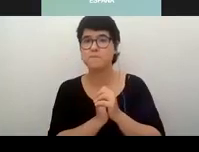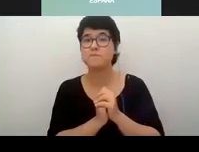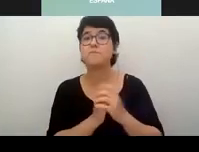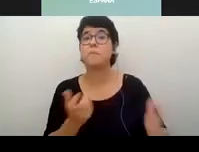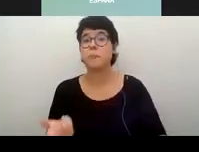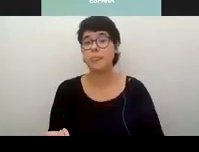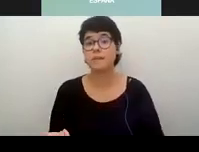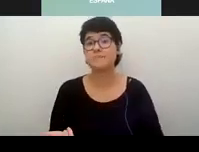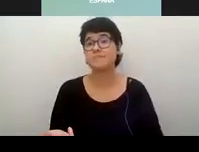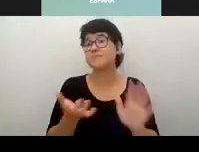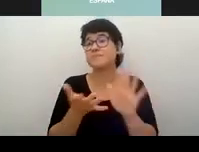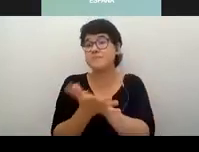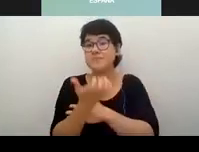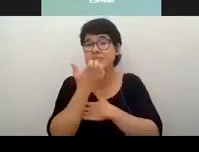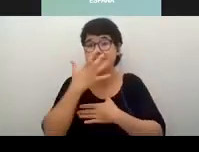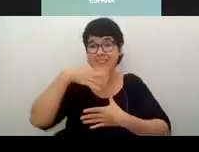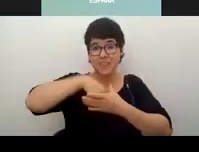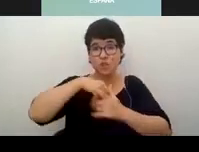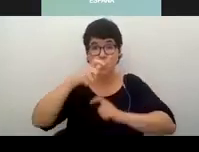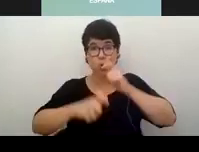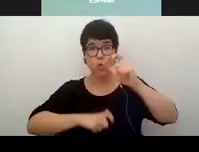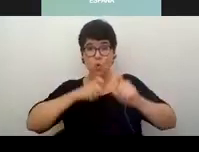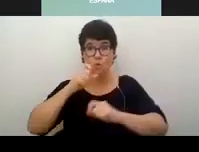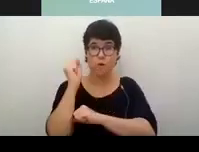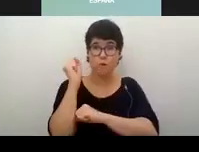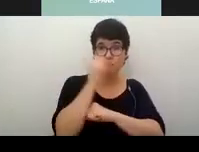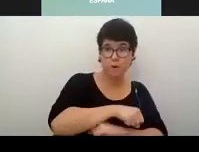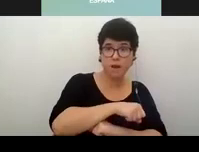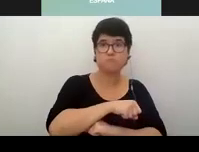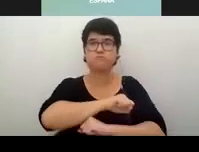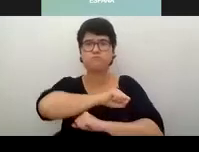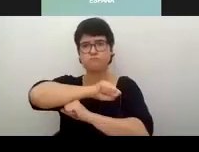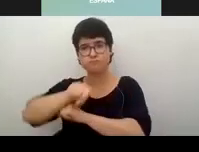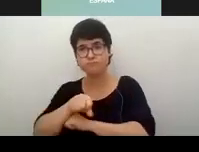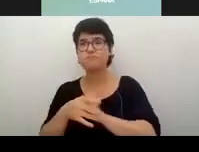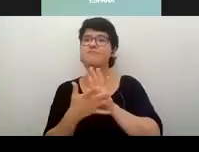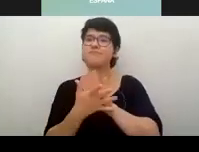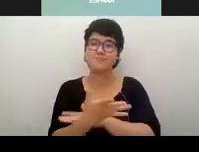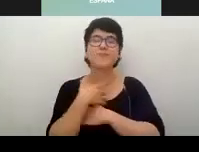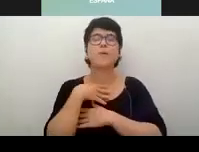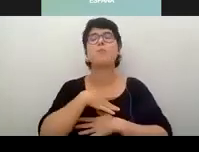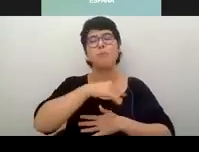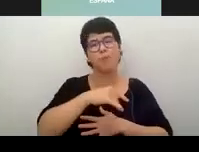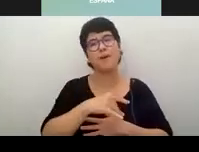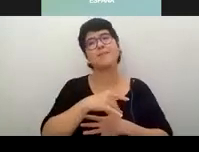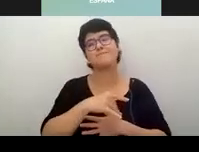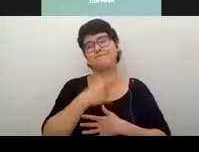si predomina un grupo de bacterias sobre otras, vamos a estar más predispuestos a la obesidad y veremos por qué.